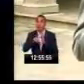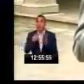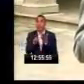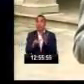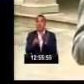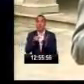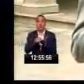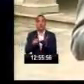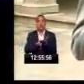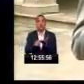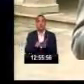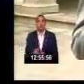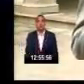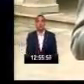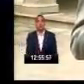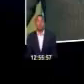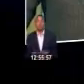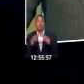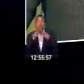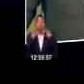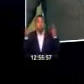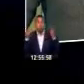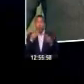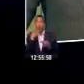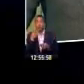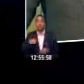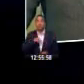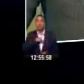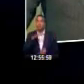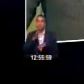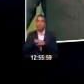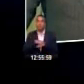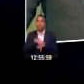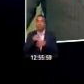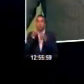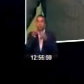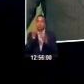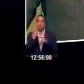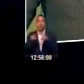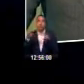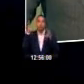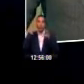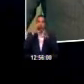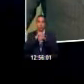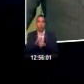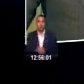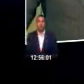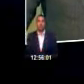suceda con esta reunión. Si existen pronunciamientos, obviamente, Carlos, en la noche les tendremos